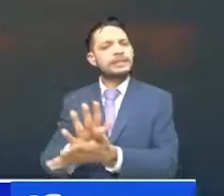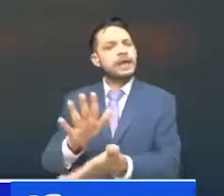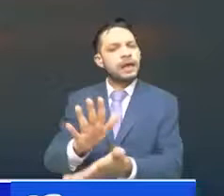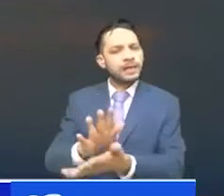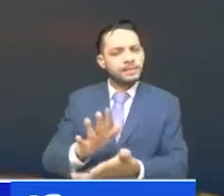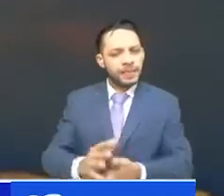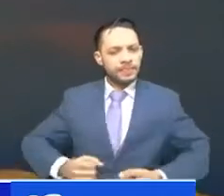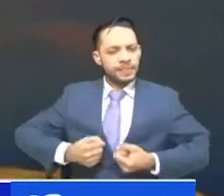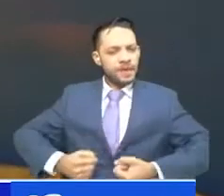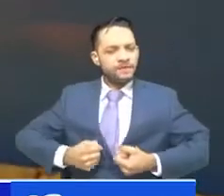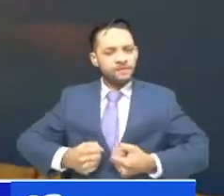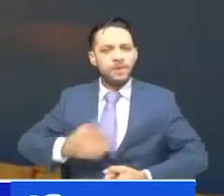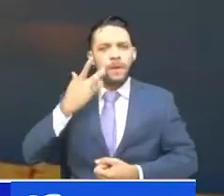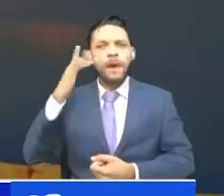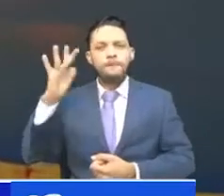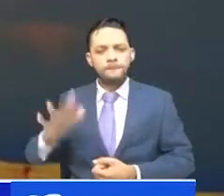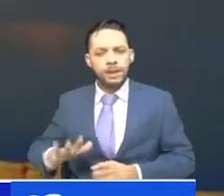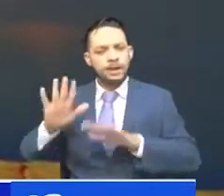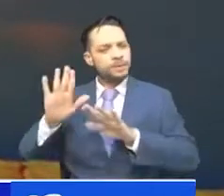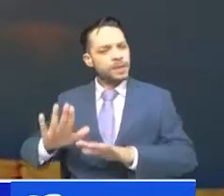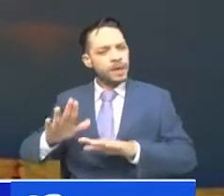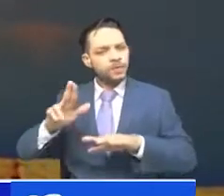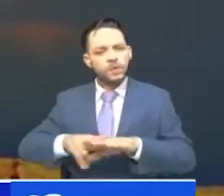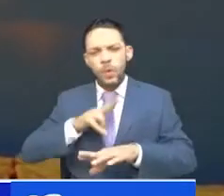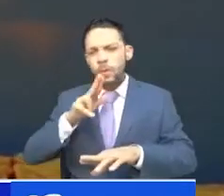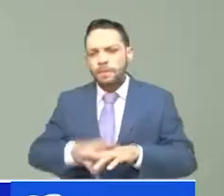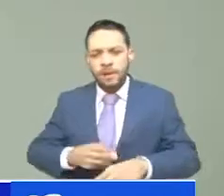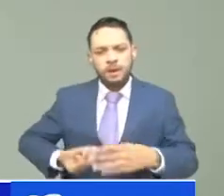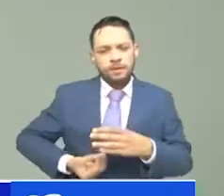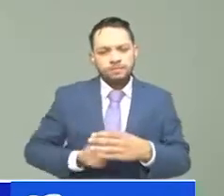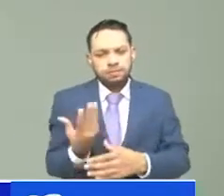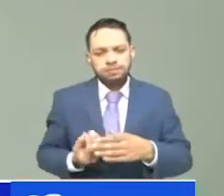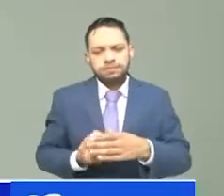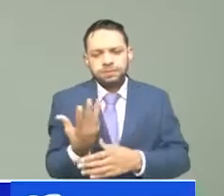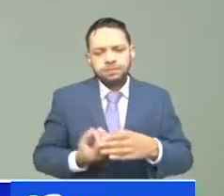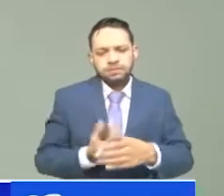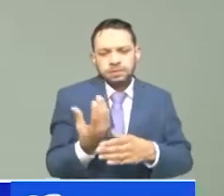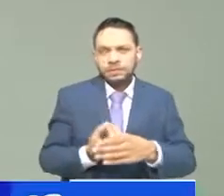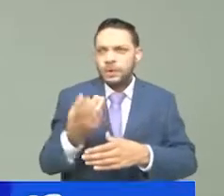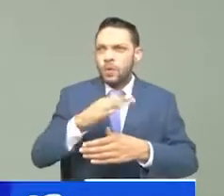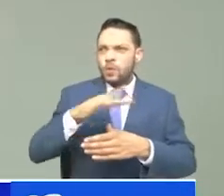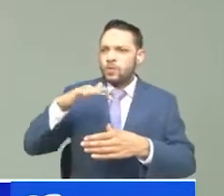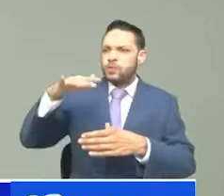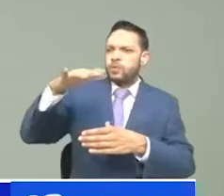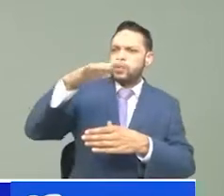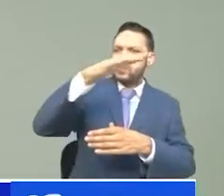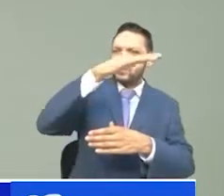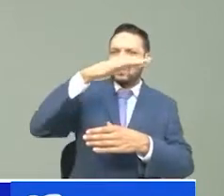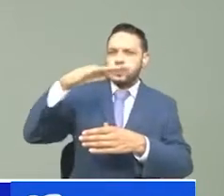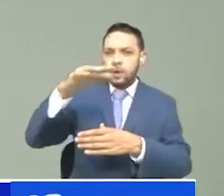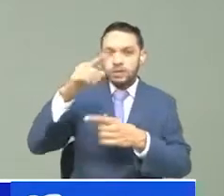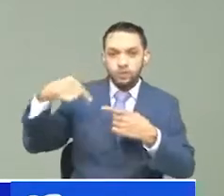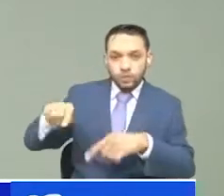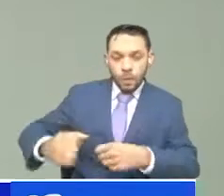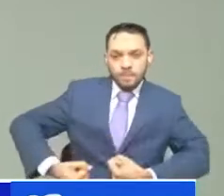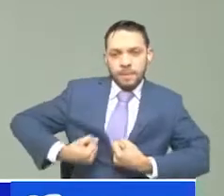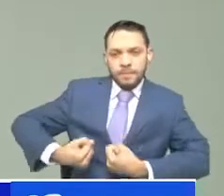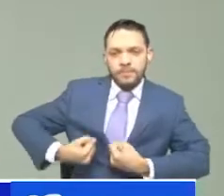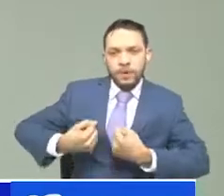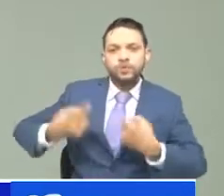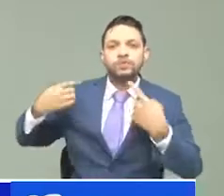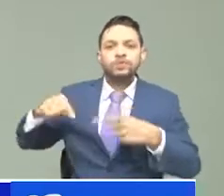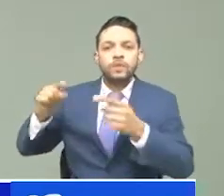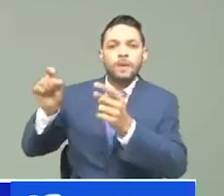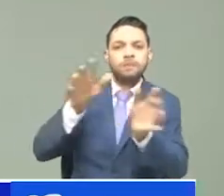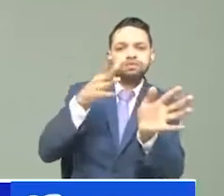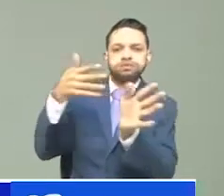Ruiz sigue siendo amarillo y este fenómeno es constante. El responsable de que caiga ceniza no es el volcán, es el viento y no solo